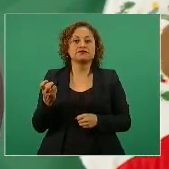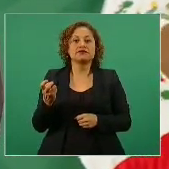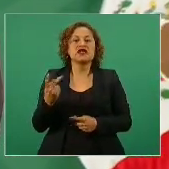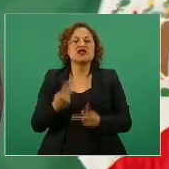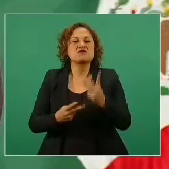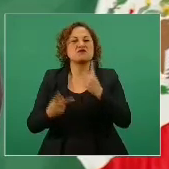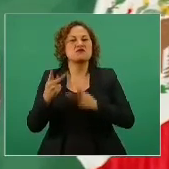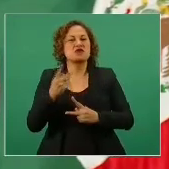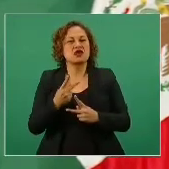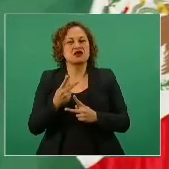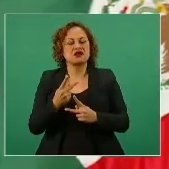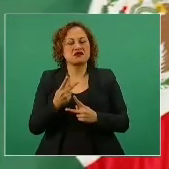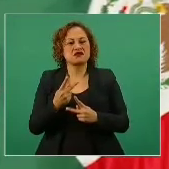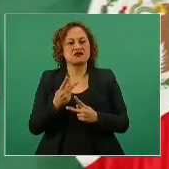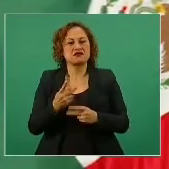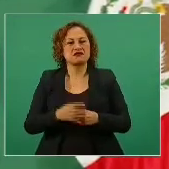un componente